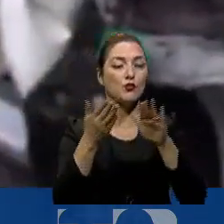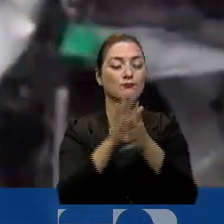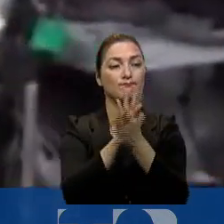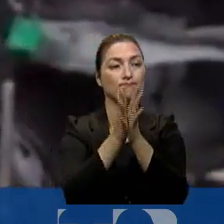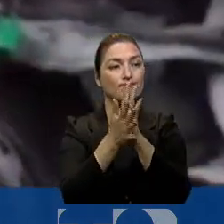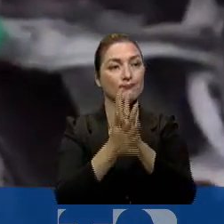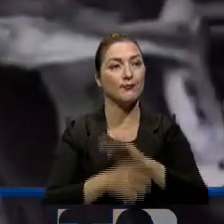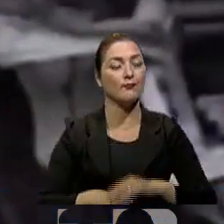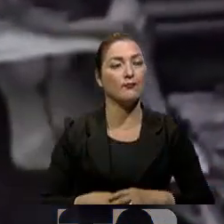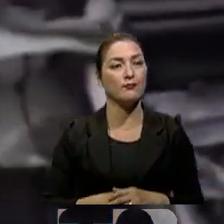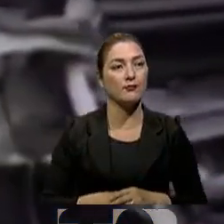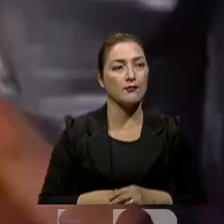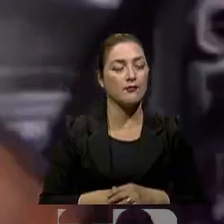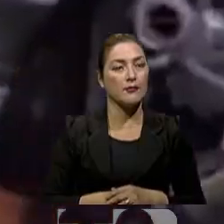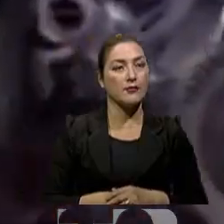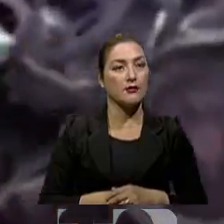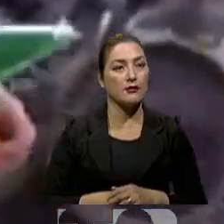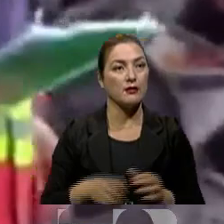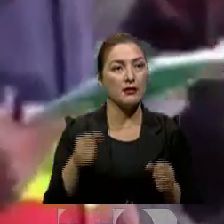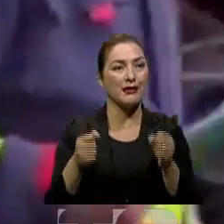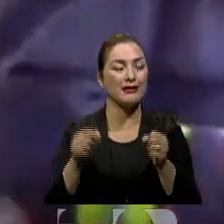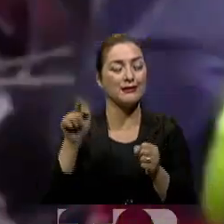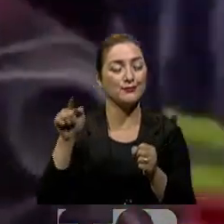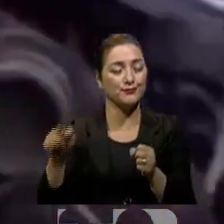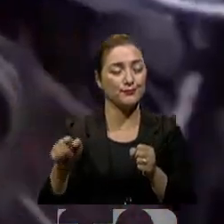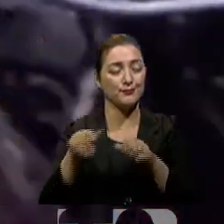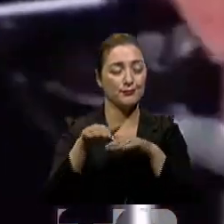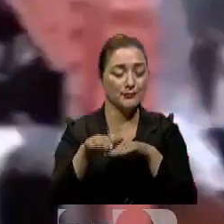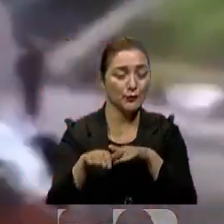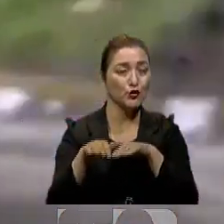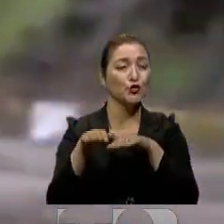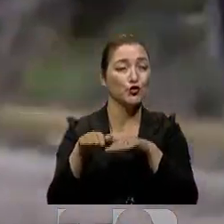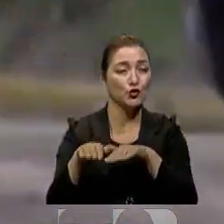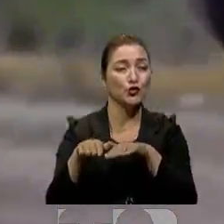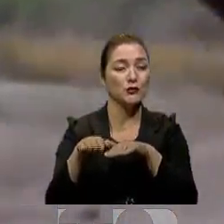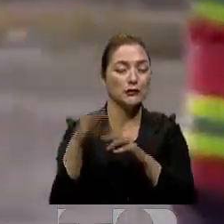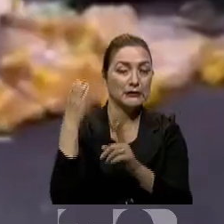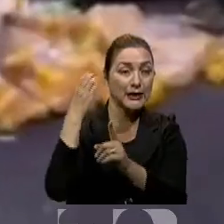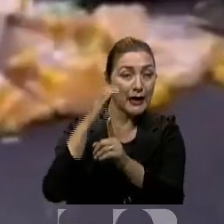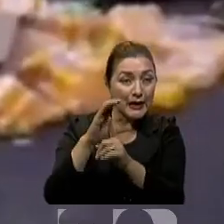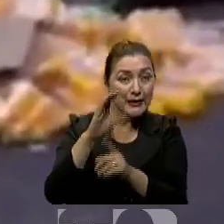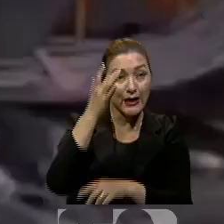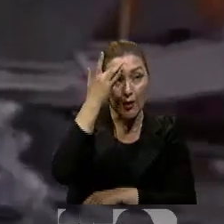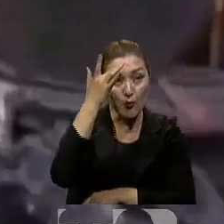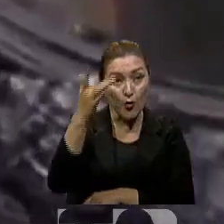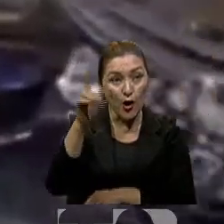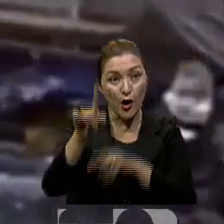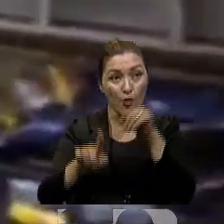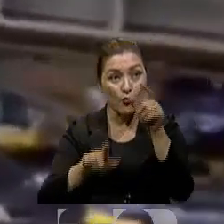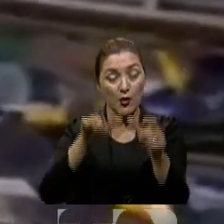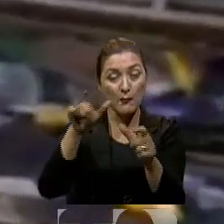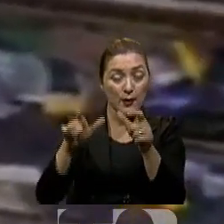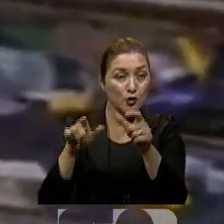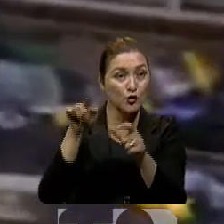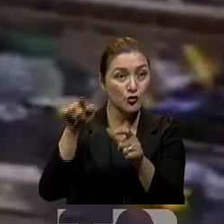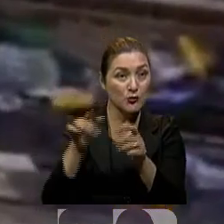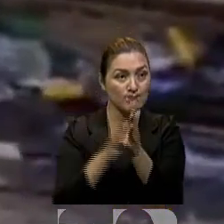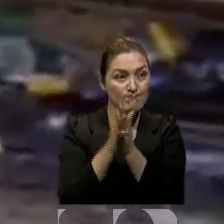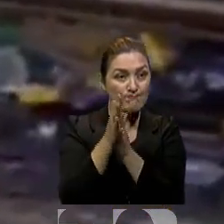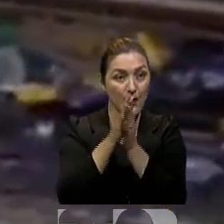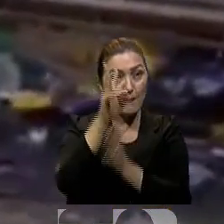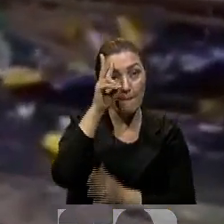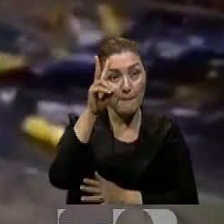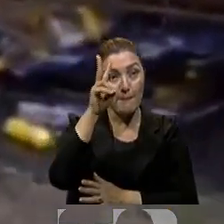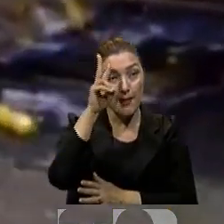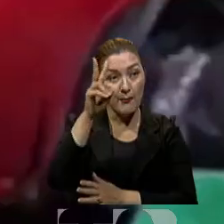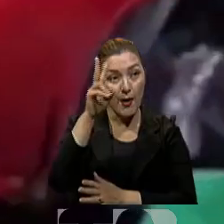mortales. Ese siniestro de tránsito generó además una serie de críticas porque algunos ciudadanos se aprovecharon de